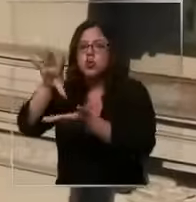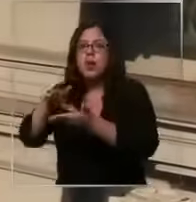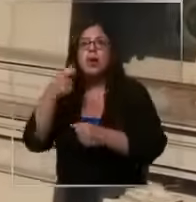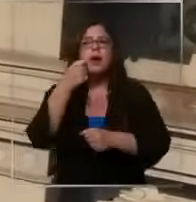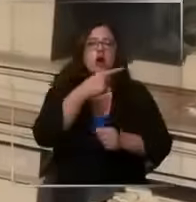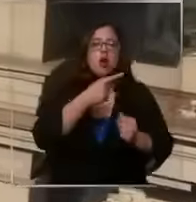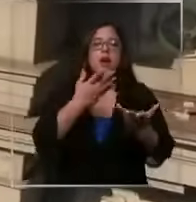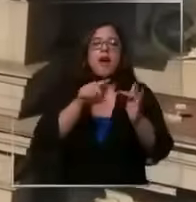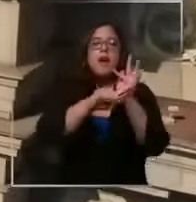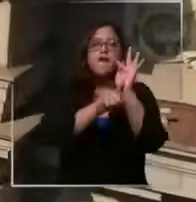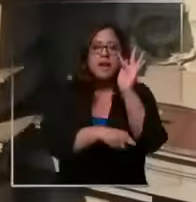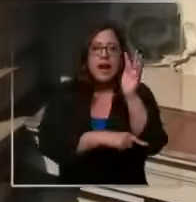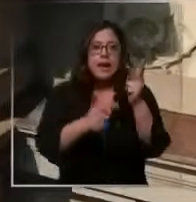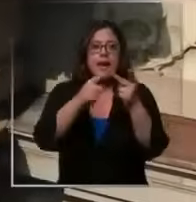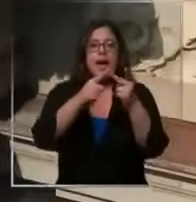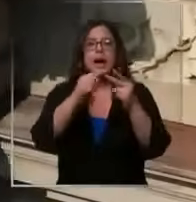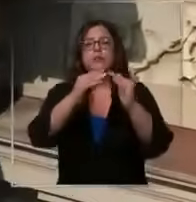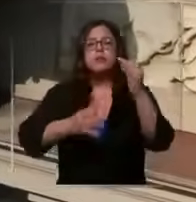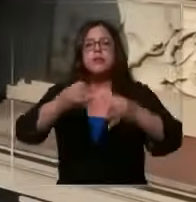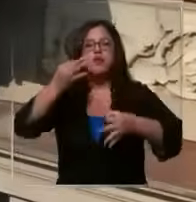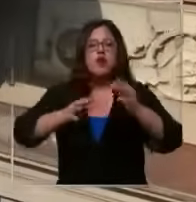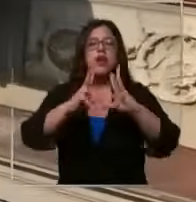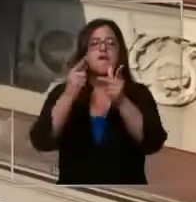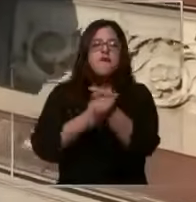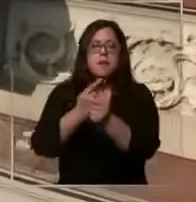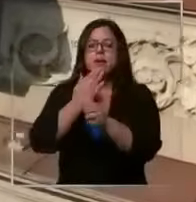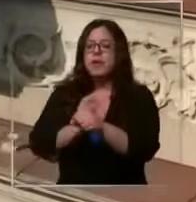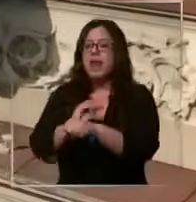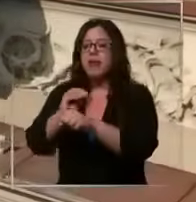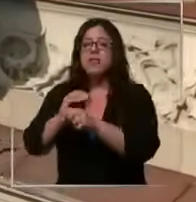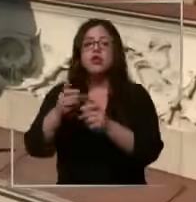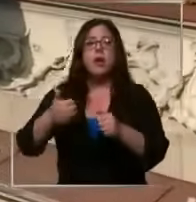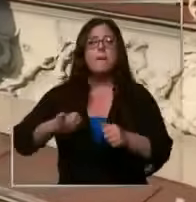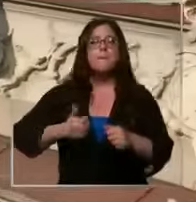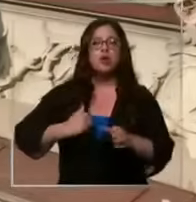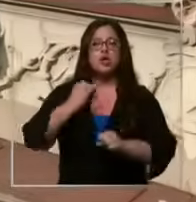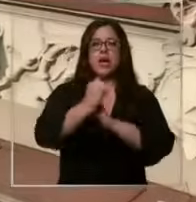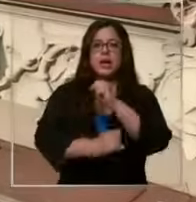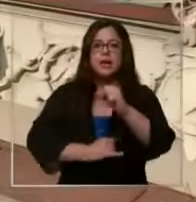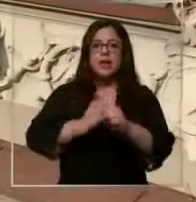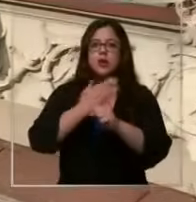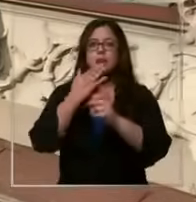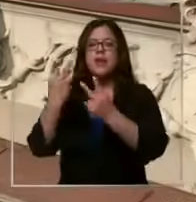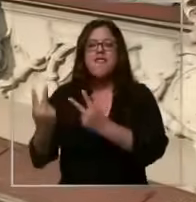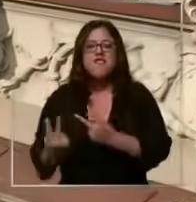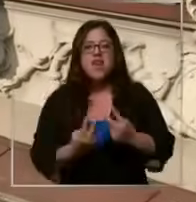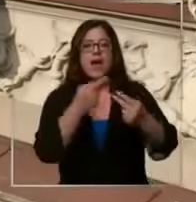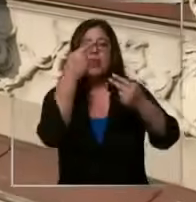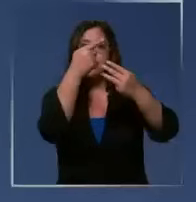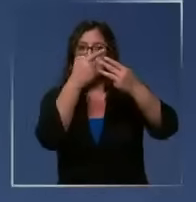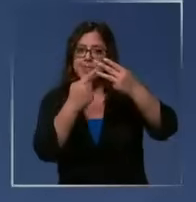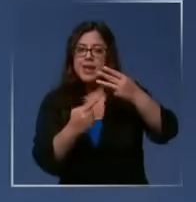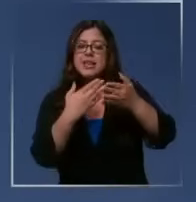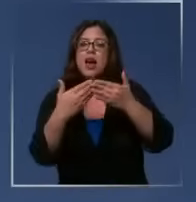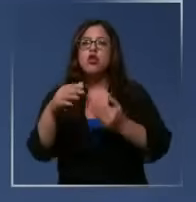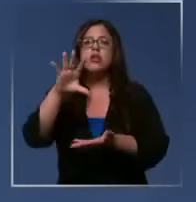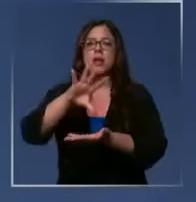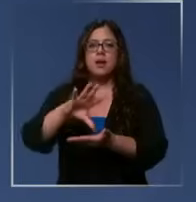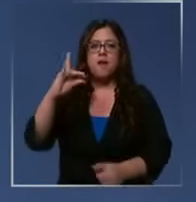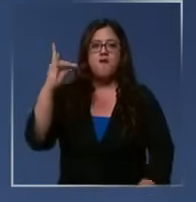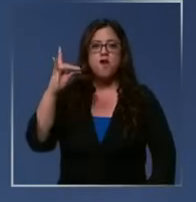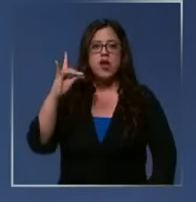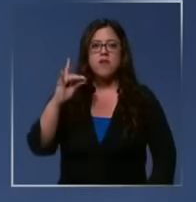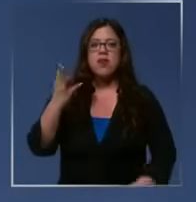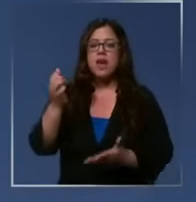en fiscalía, tribunales de familia, se emitió una alerta desde la Interpol. Incluso ha viajado en 3 oportunidades hasta el país vecino